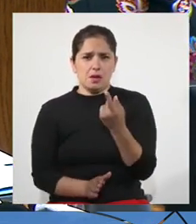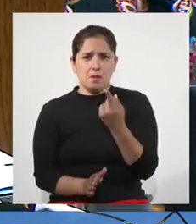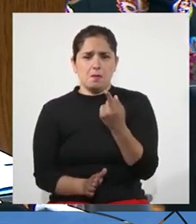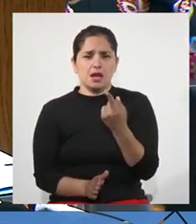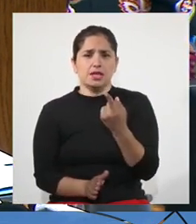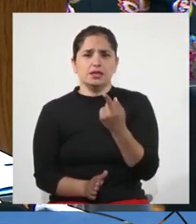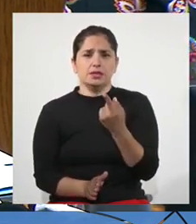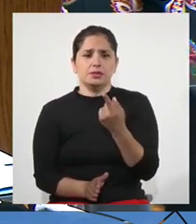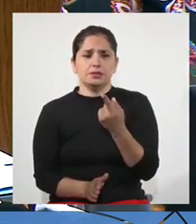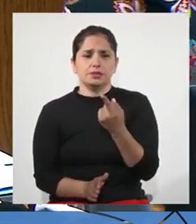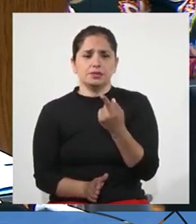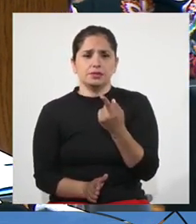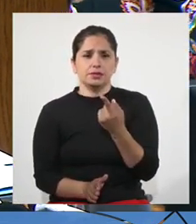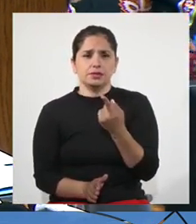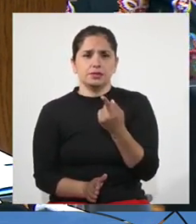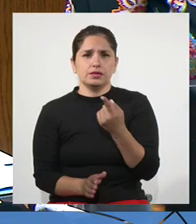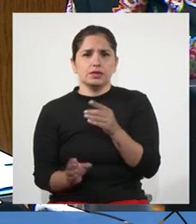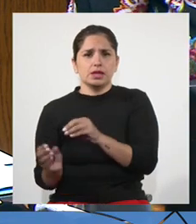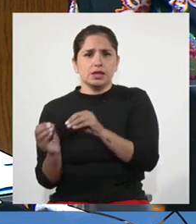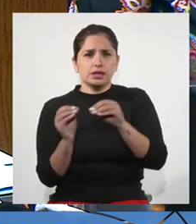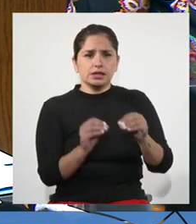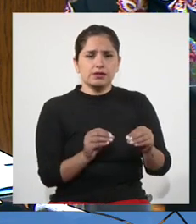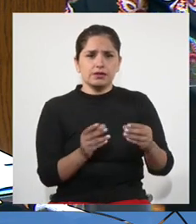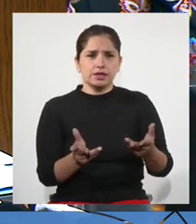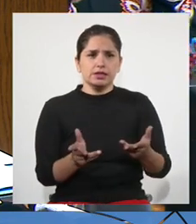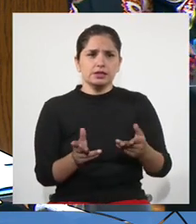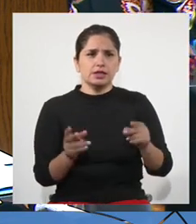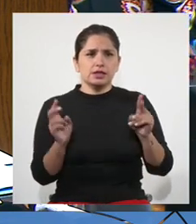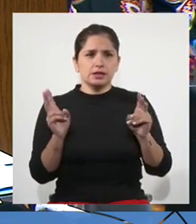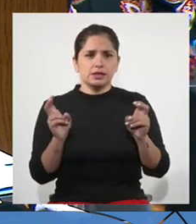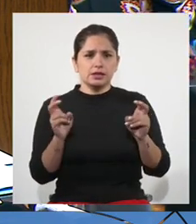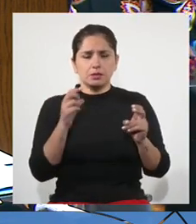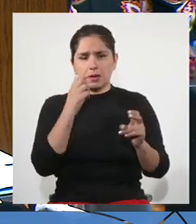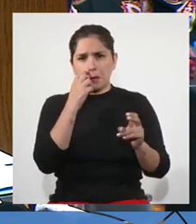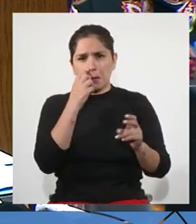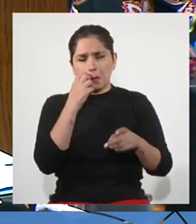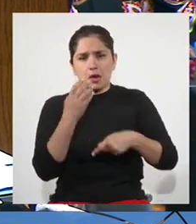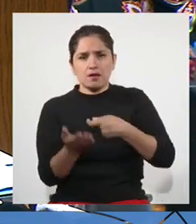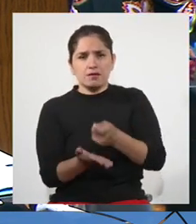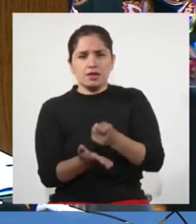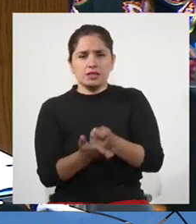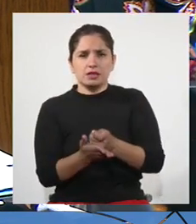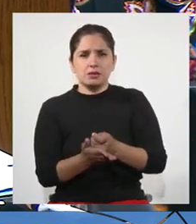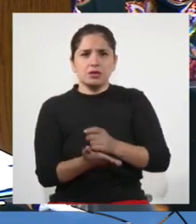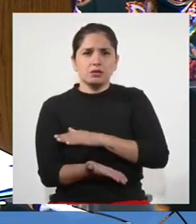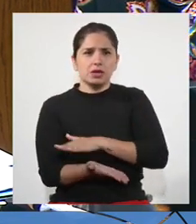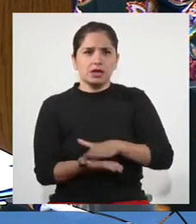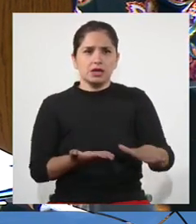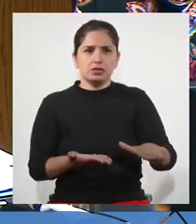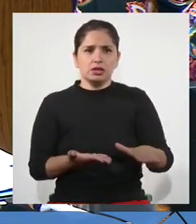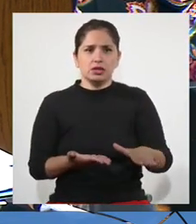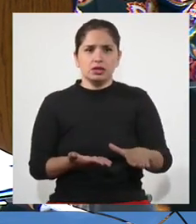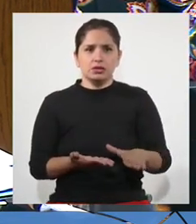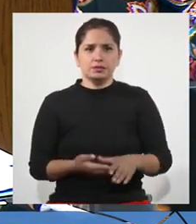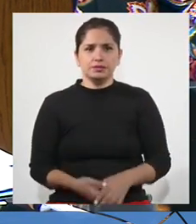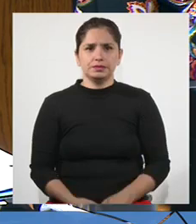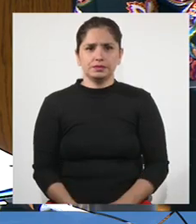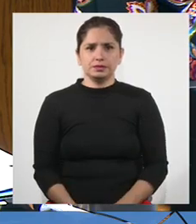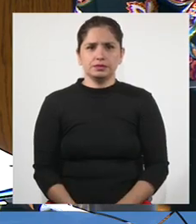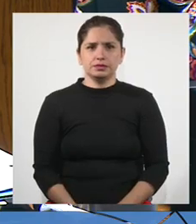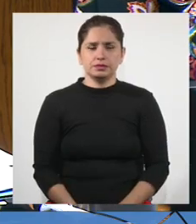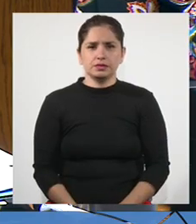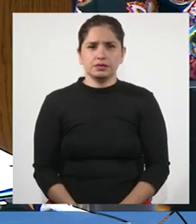lleva en esa transferencia respecto de el financiamiento para la gratuidad del año académico